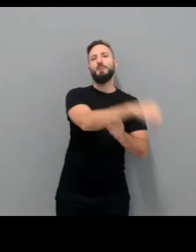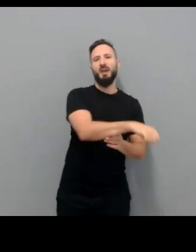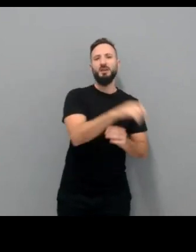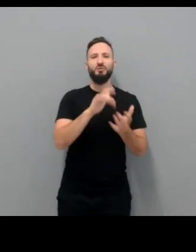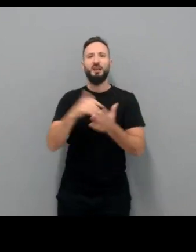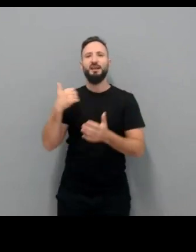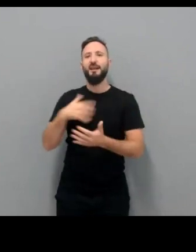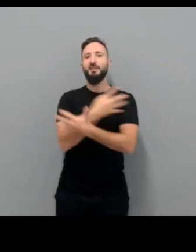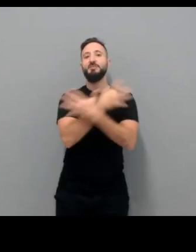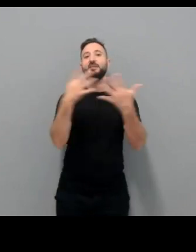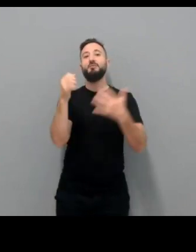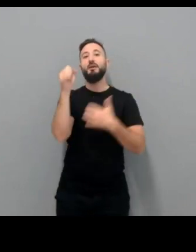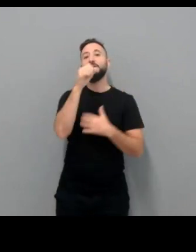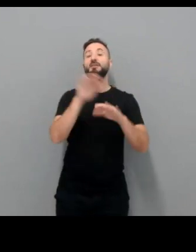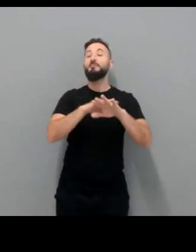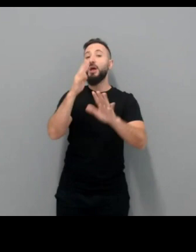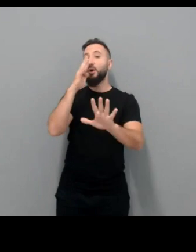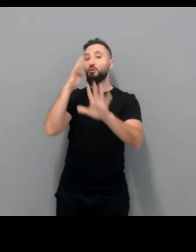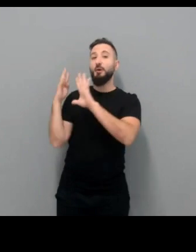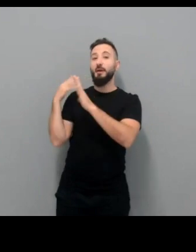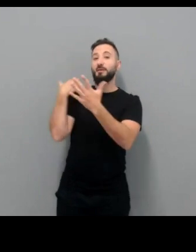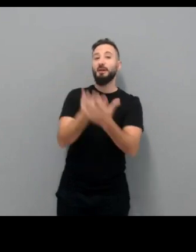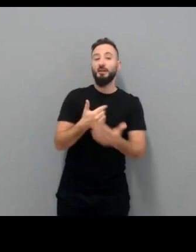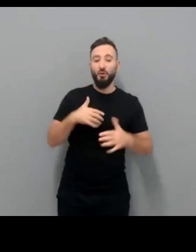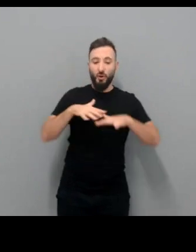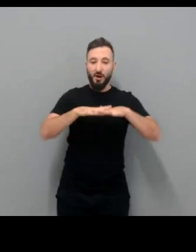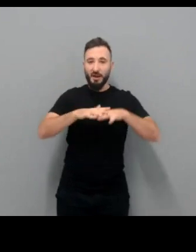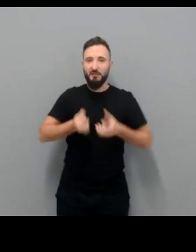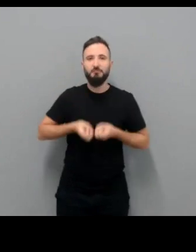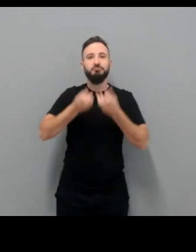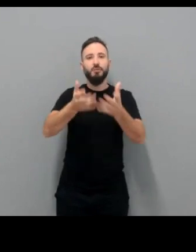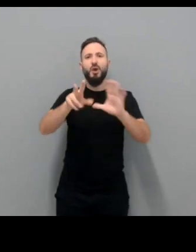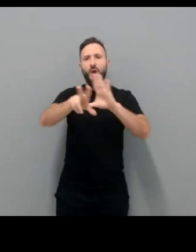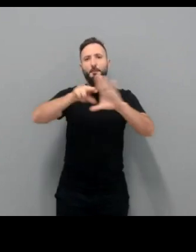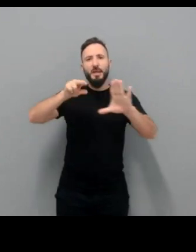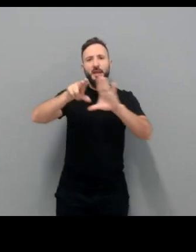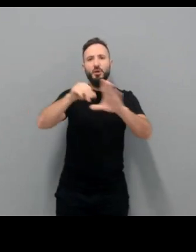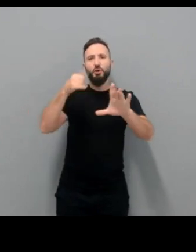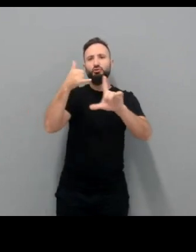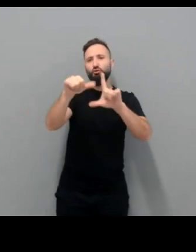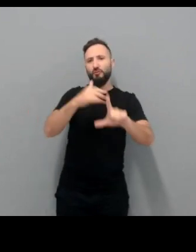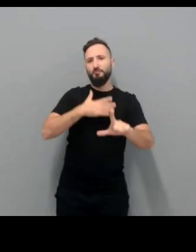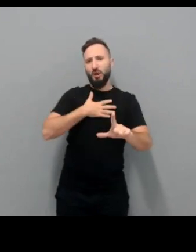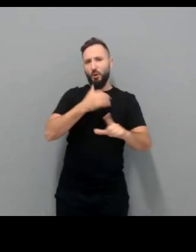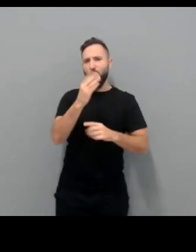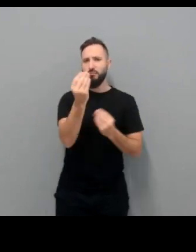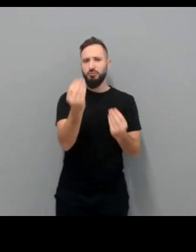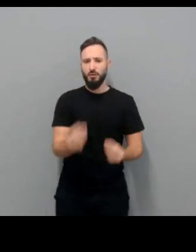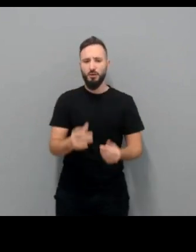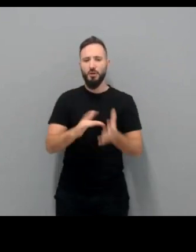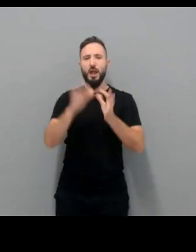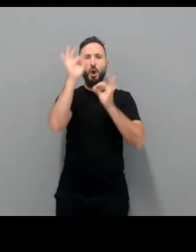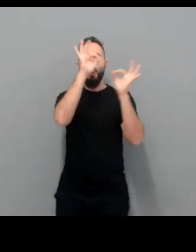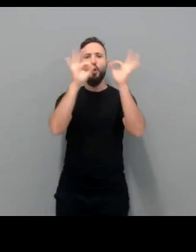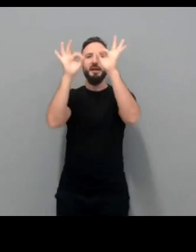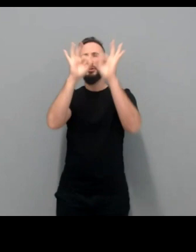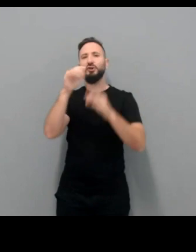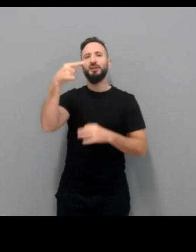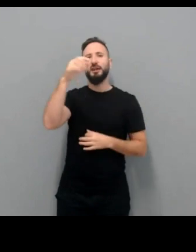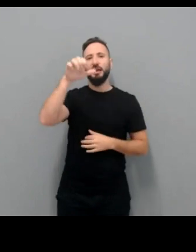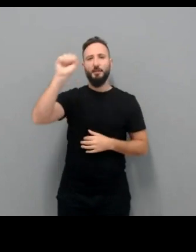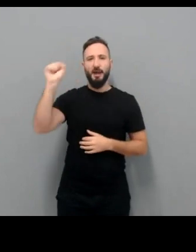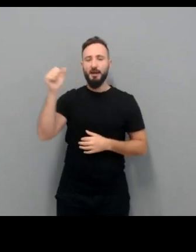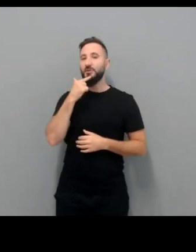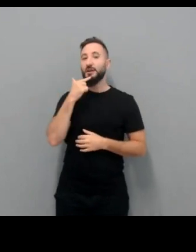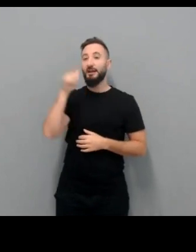9 años cuento en mis redes cómo ha sido este camino. Hay muchos vídeos en YouTube míos. Los ojitos del Gema. Esa niña